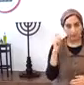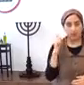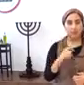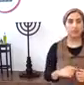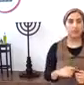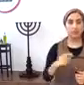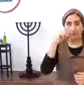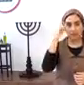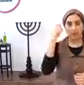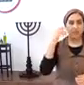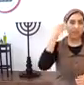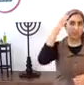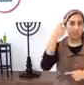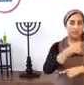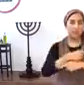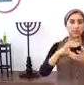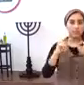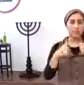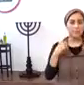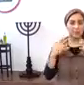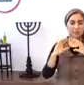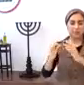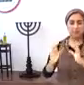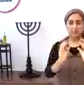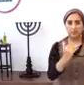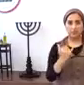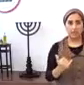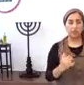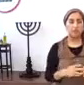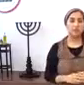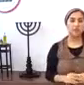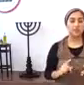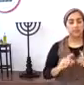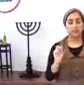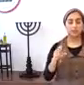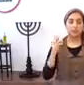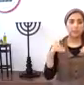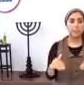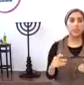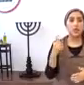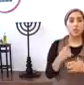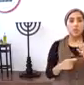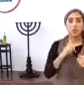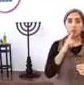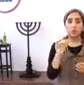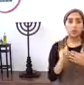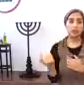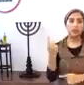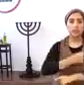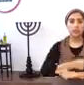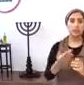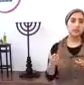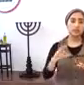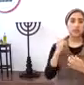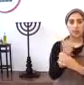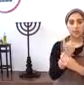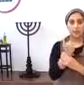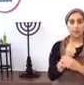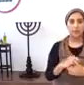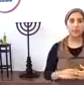algún día voy a explicar tantos grupos que hay. Entonces, lo que sí, en ese día murió Abraham.